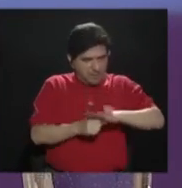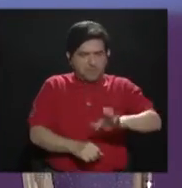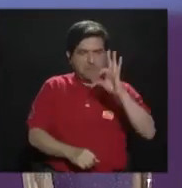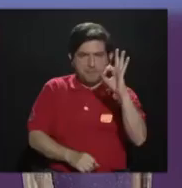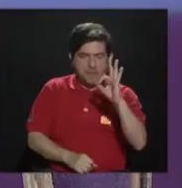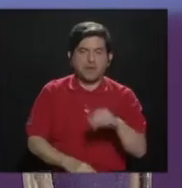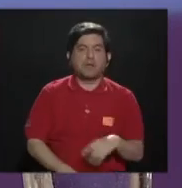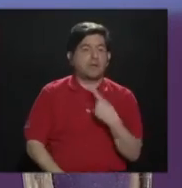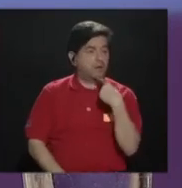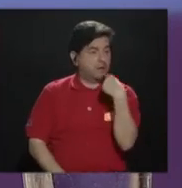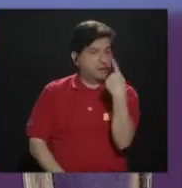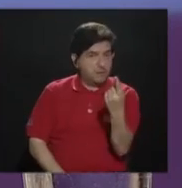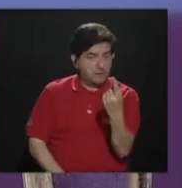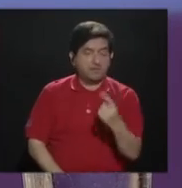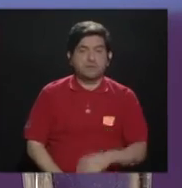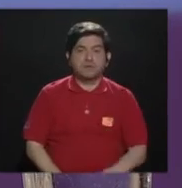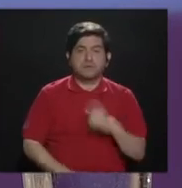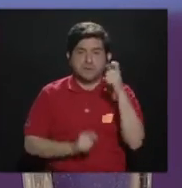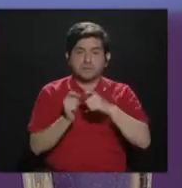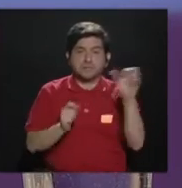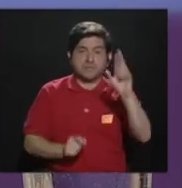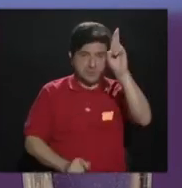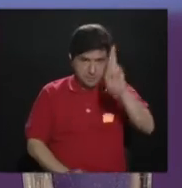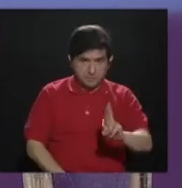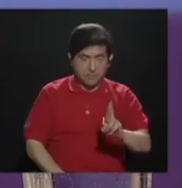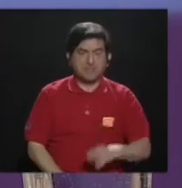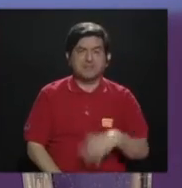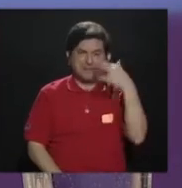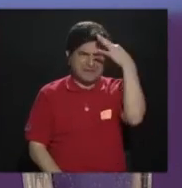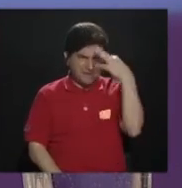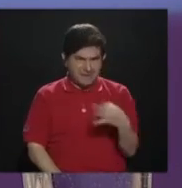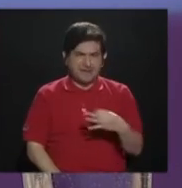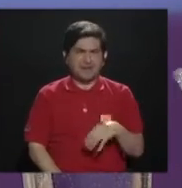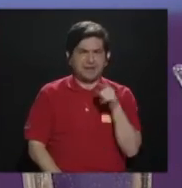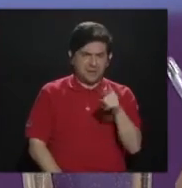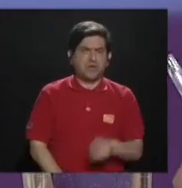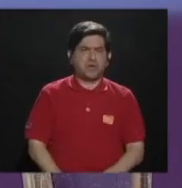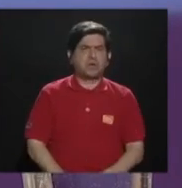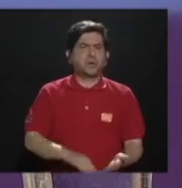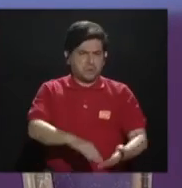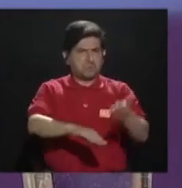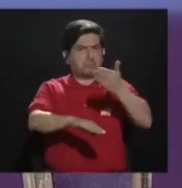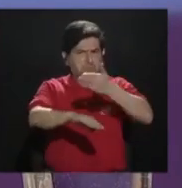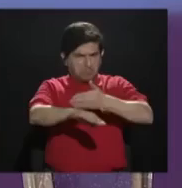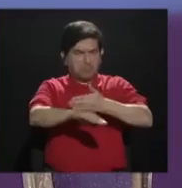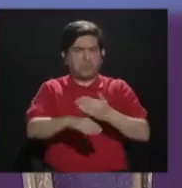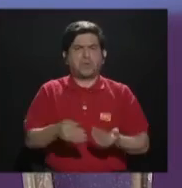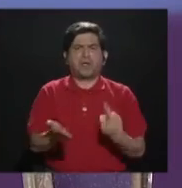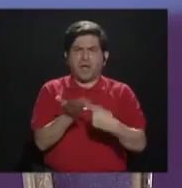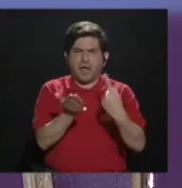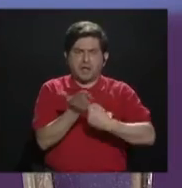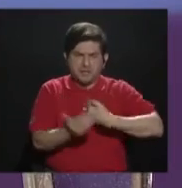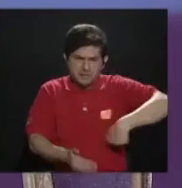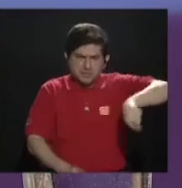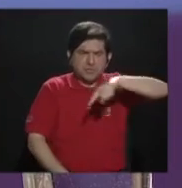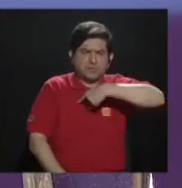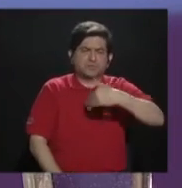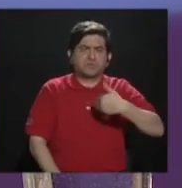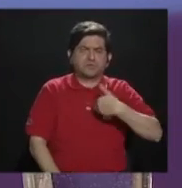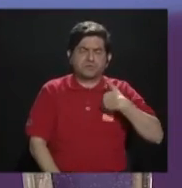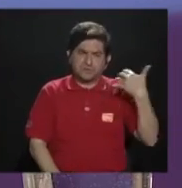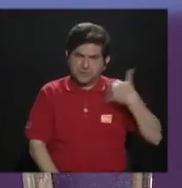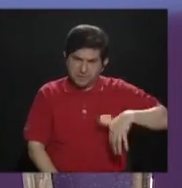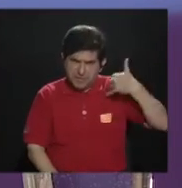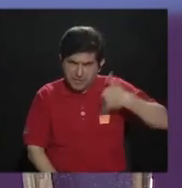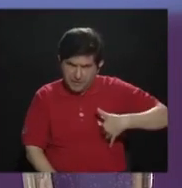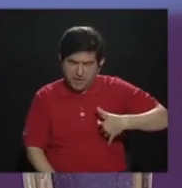lo que están planteando en Costa Rica, que creo que están mucho más adelantadas que en la discusión que nos estamos dando en la